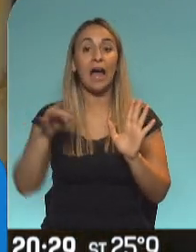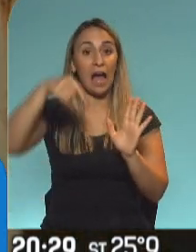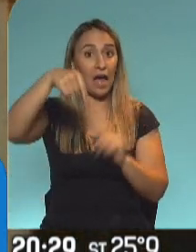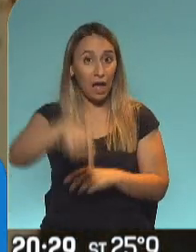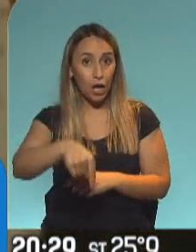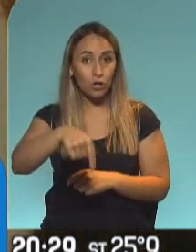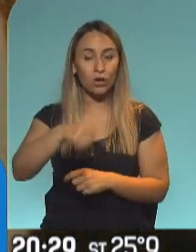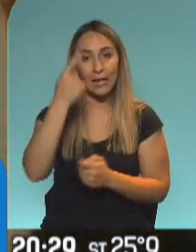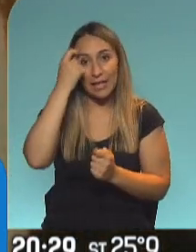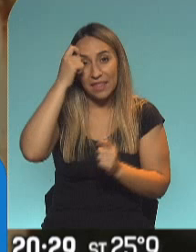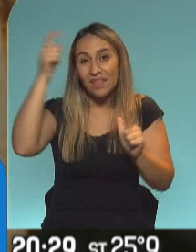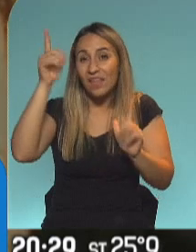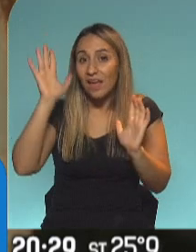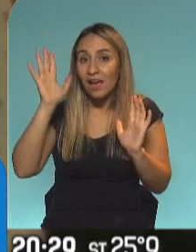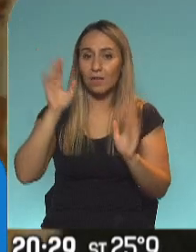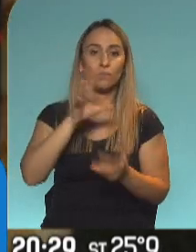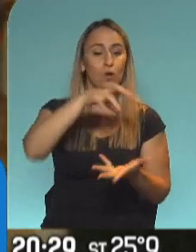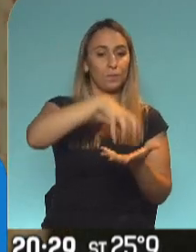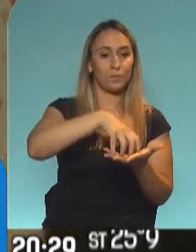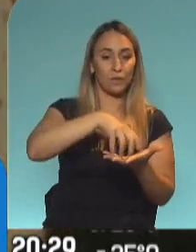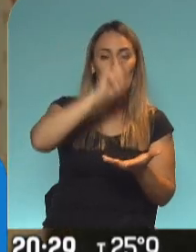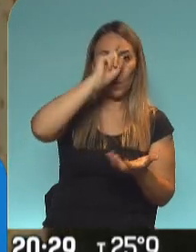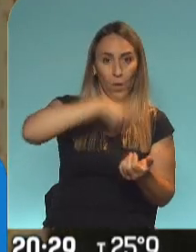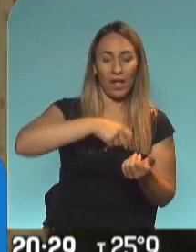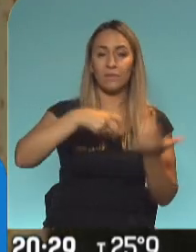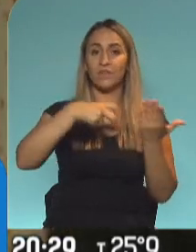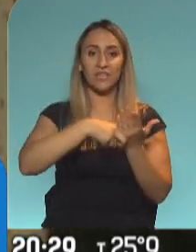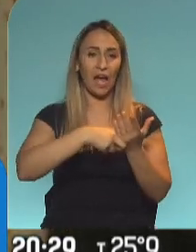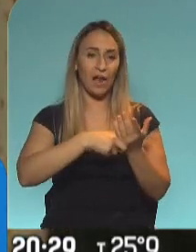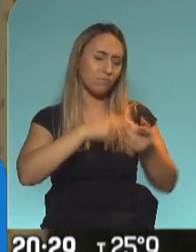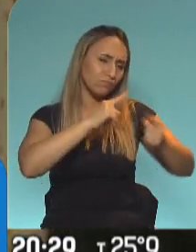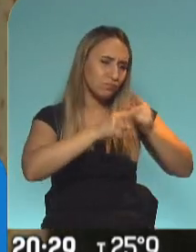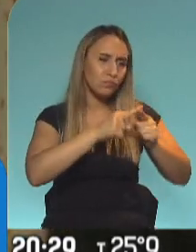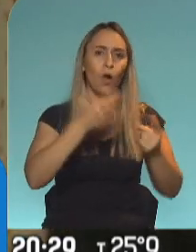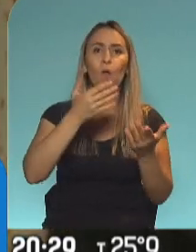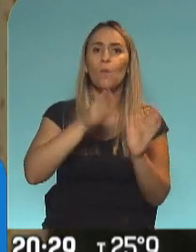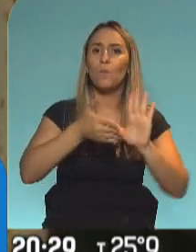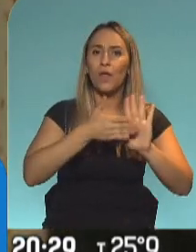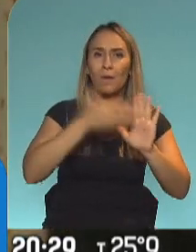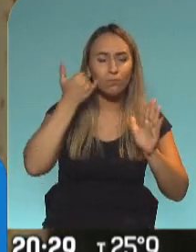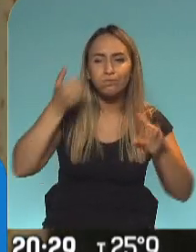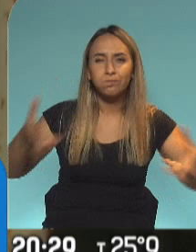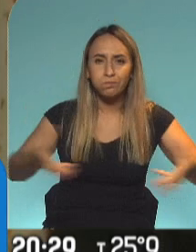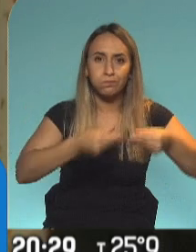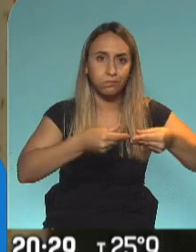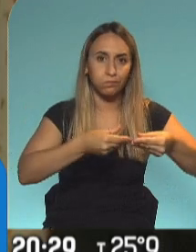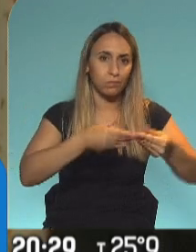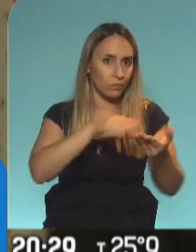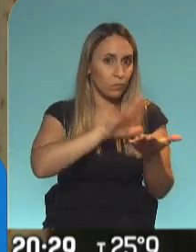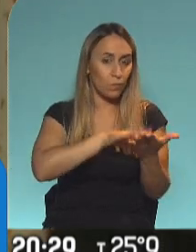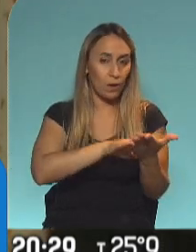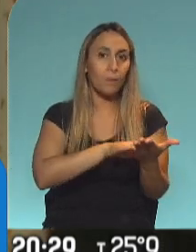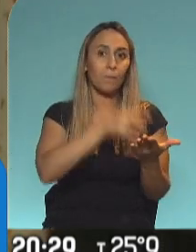momento, la hipótesis de del juzgado y de la fiscalía, por los elementos probatorios que se han colectado hasta el momento, es la figura de